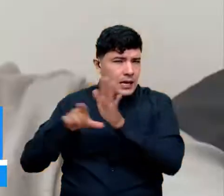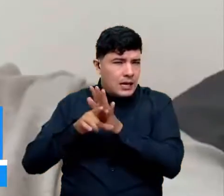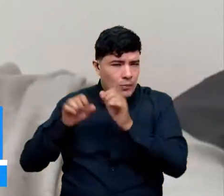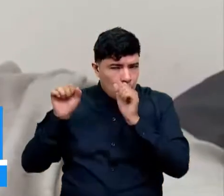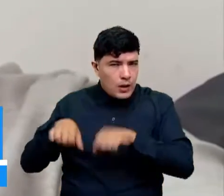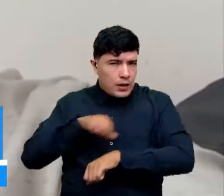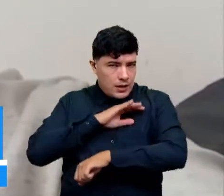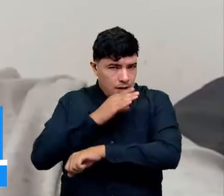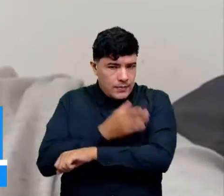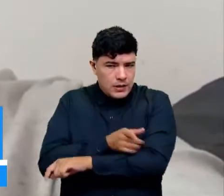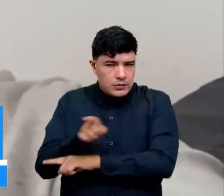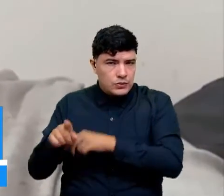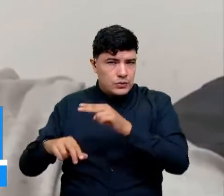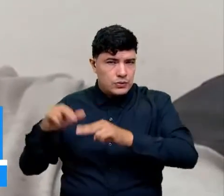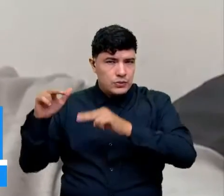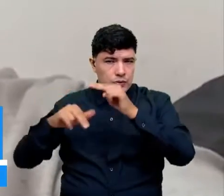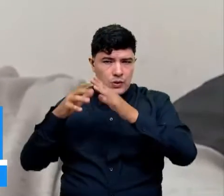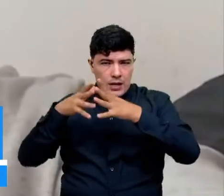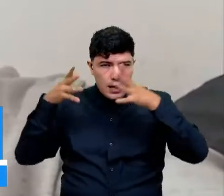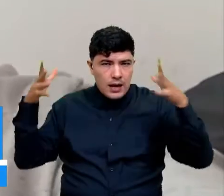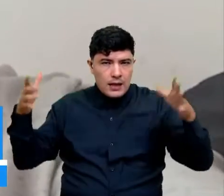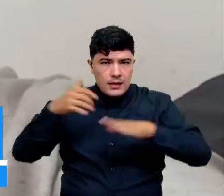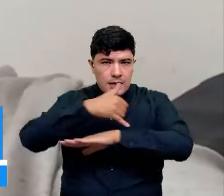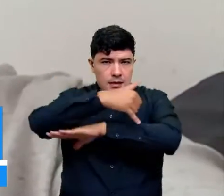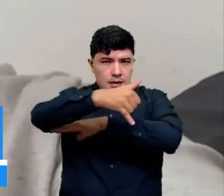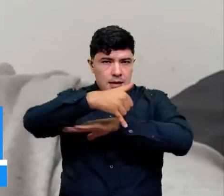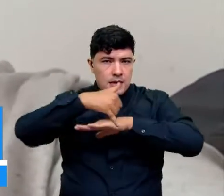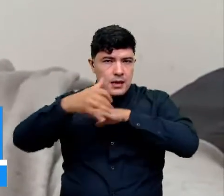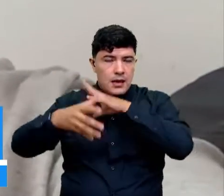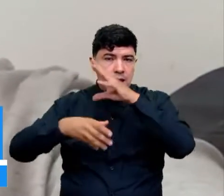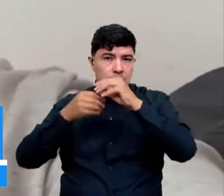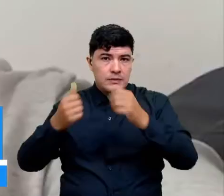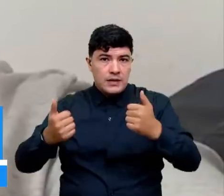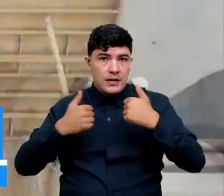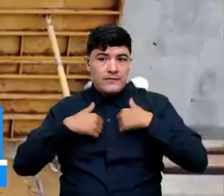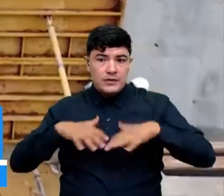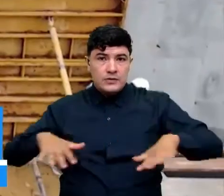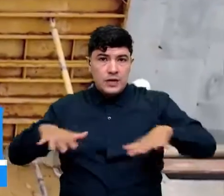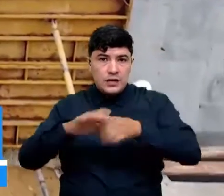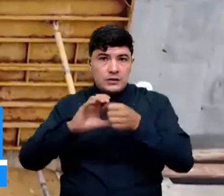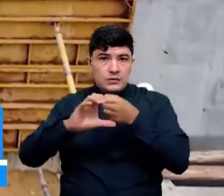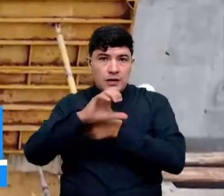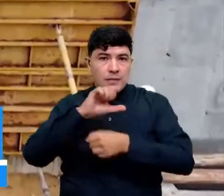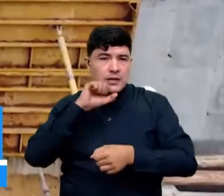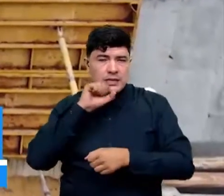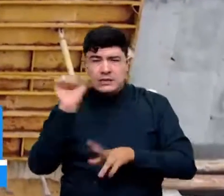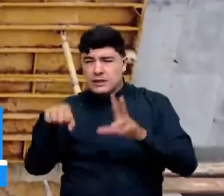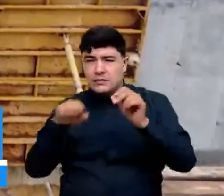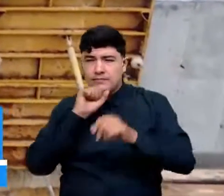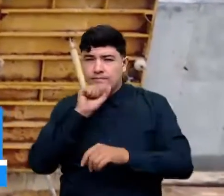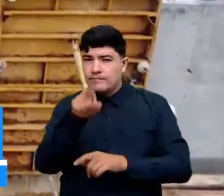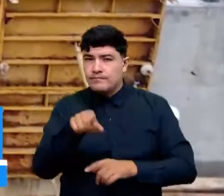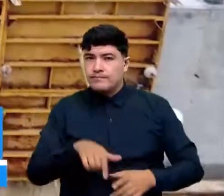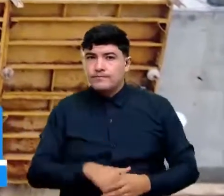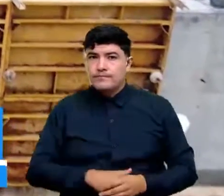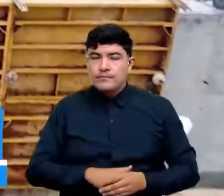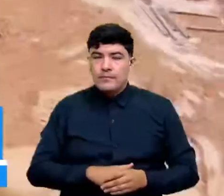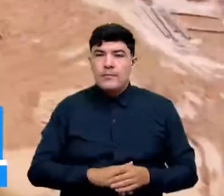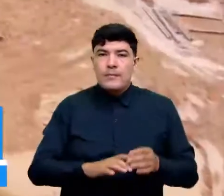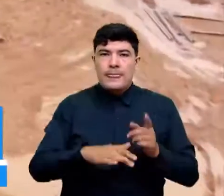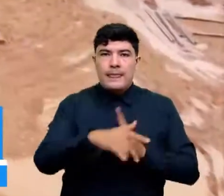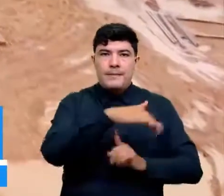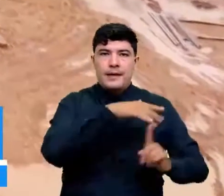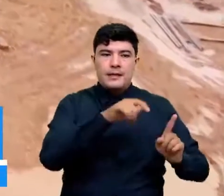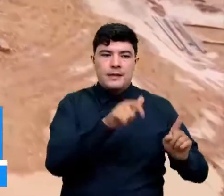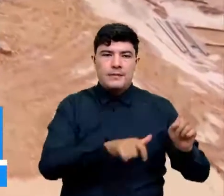de ingeniería y de beneficio ambiental para los cuerpos hídricos de Barranca Bermeja. Tras las denuncias y cuestionamientos de los ambientalistas sobre